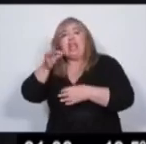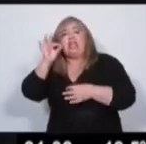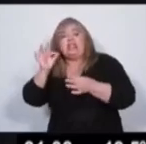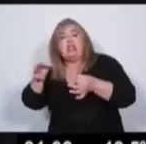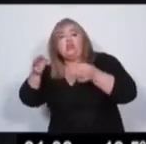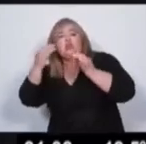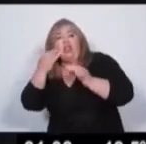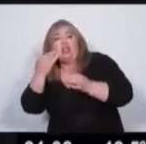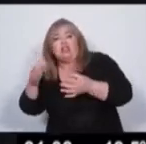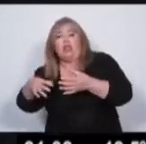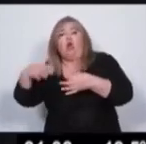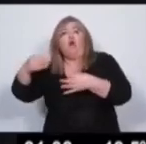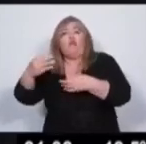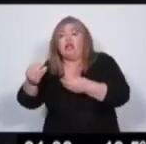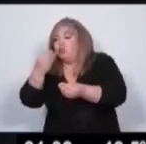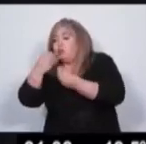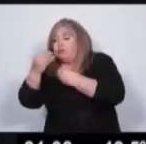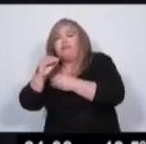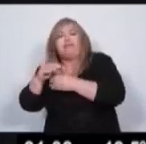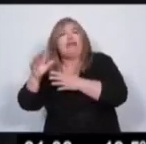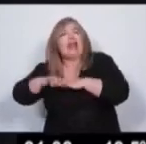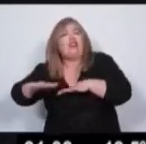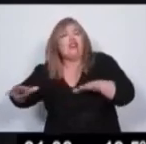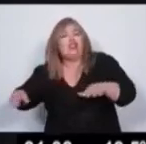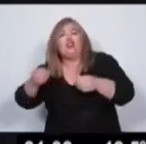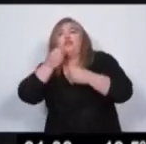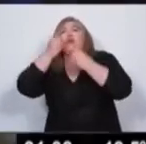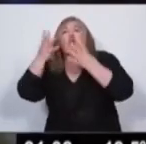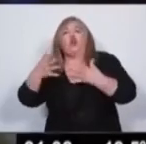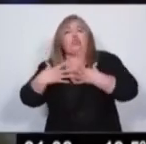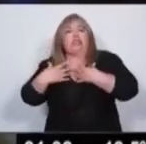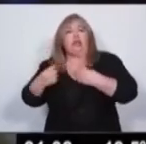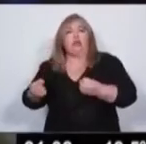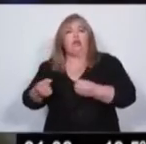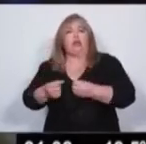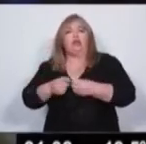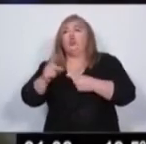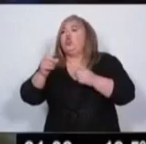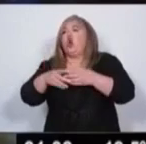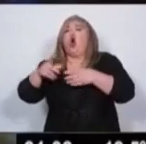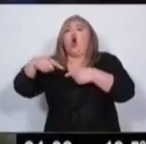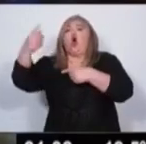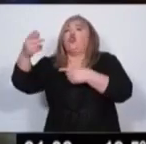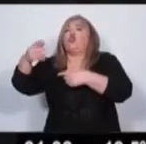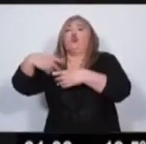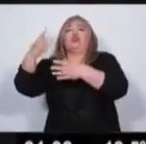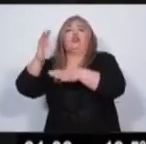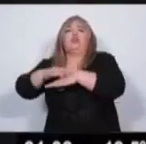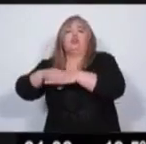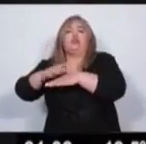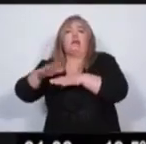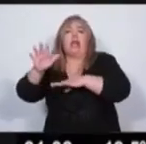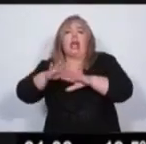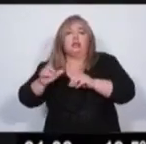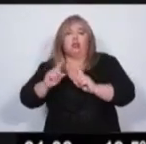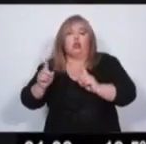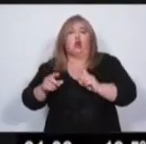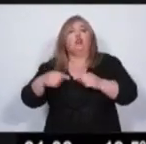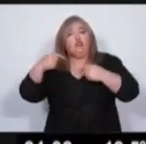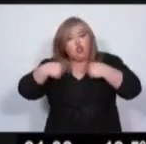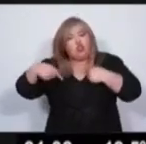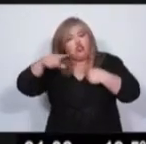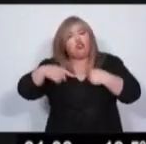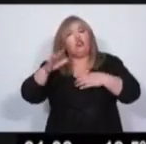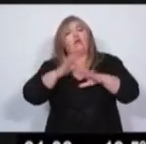del gobierno no se terceriza lo vamos a hacer Gracias candidato A partir de ahora todos los candidatos los